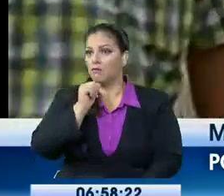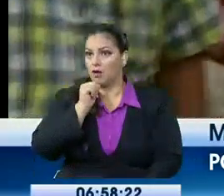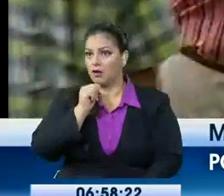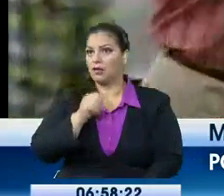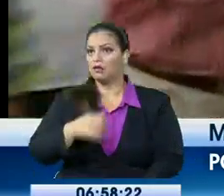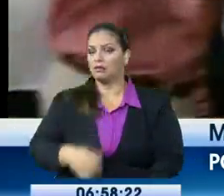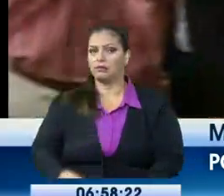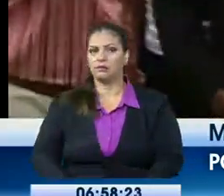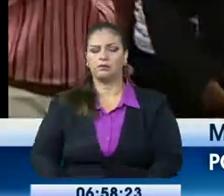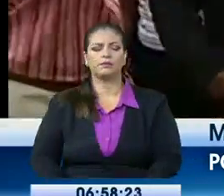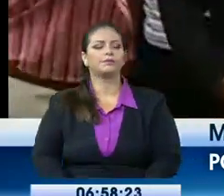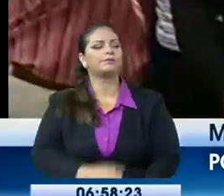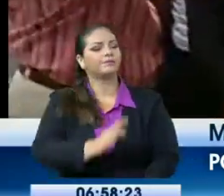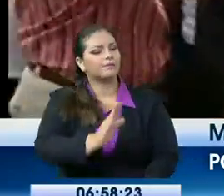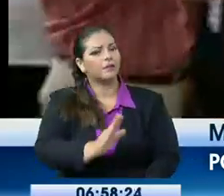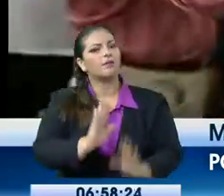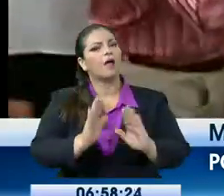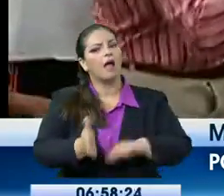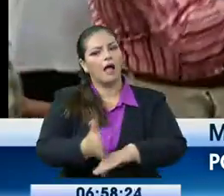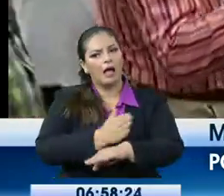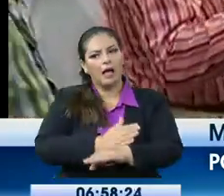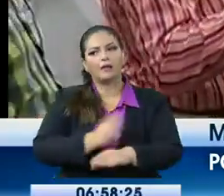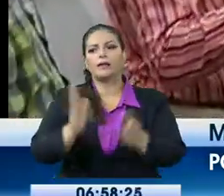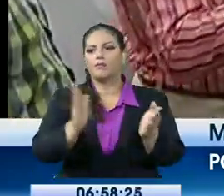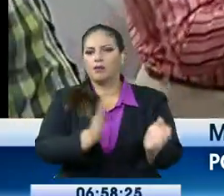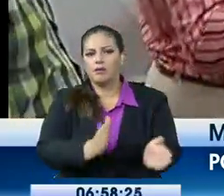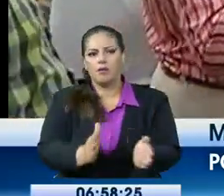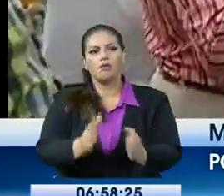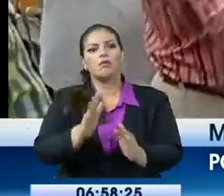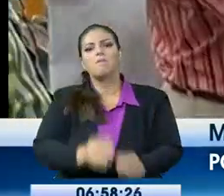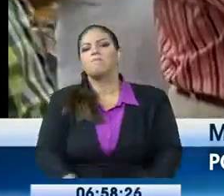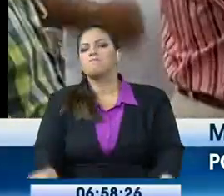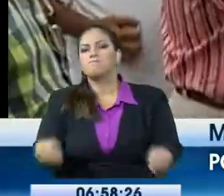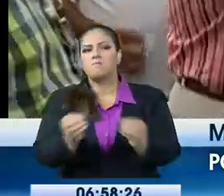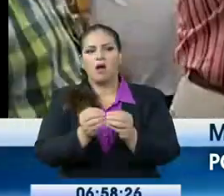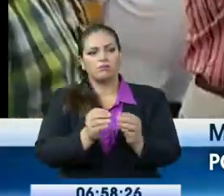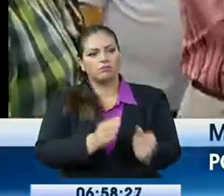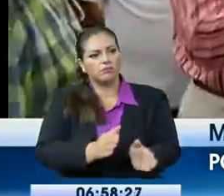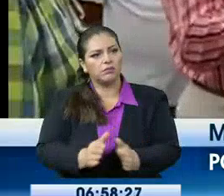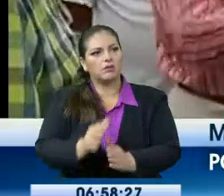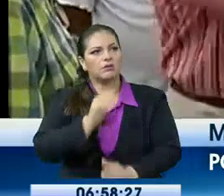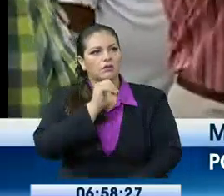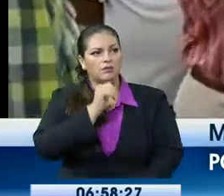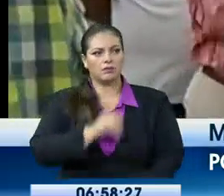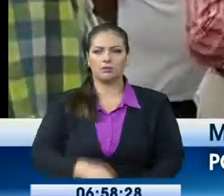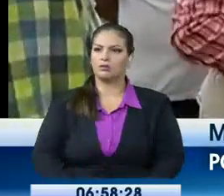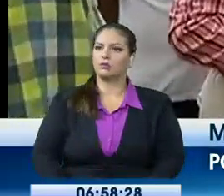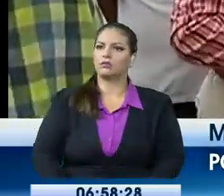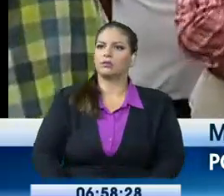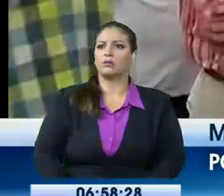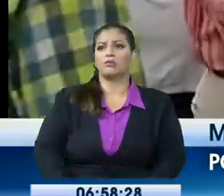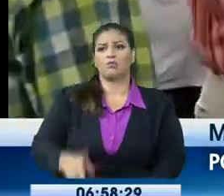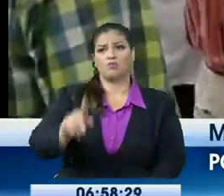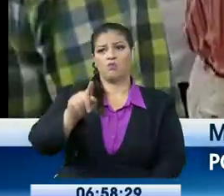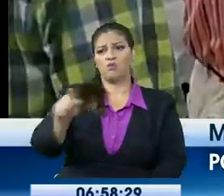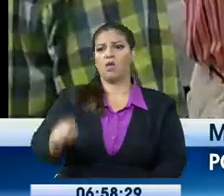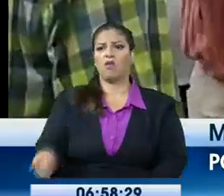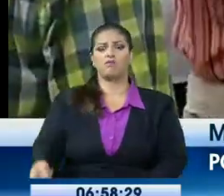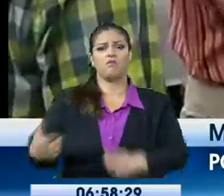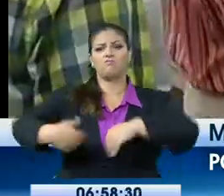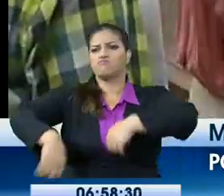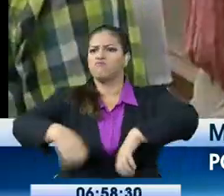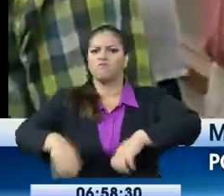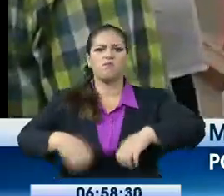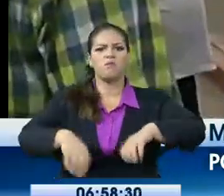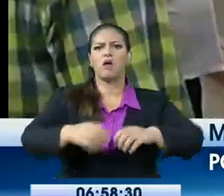Estamos observando ahí el estrechón de manos por parte... Una calle ahí. Así es. Mire, eso no hay consenso. Ustedes no viven acá. Nosotros hemos tenido